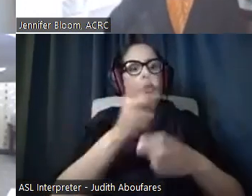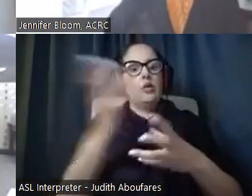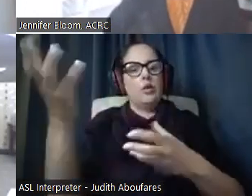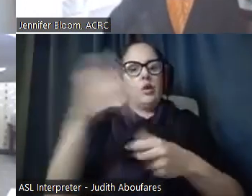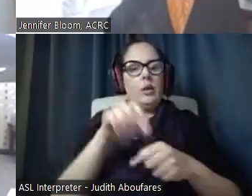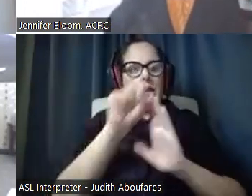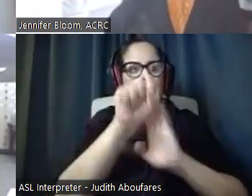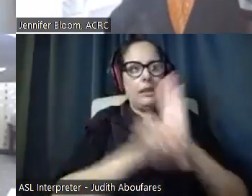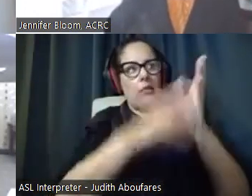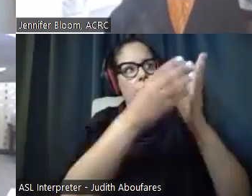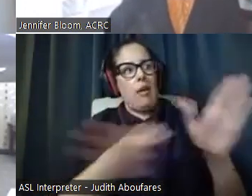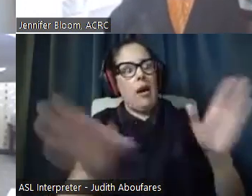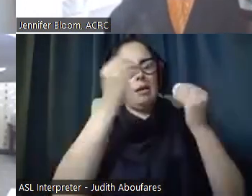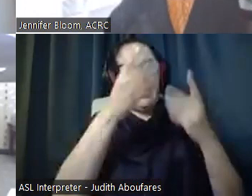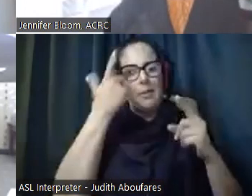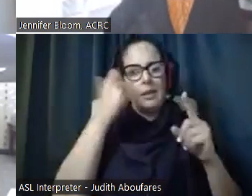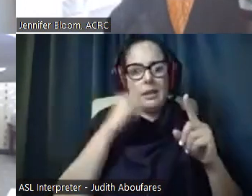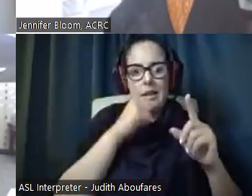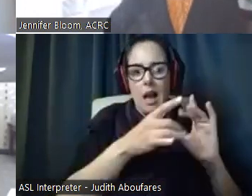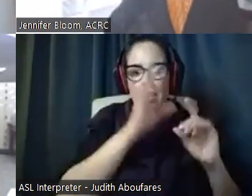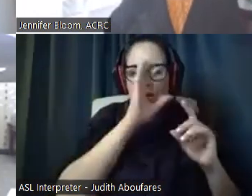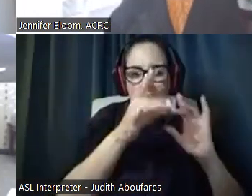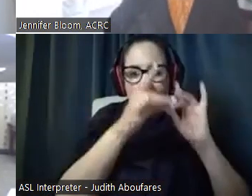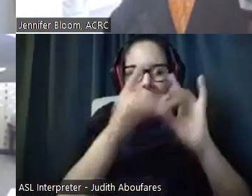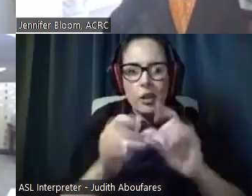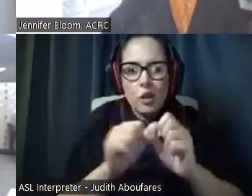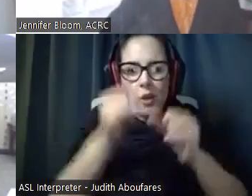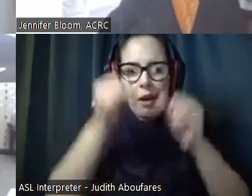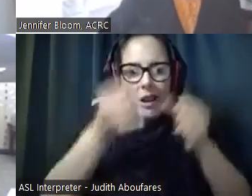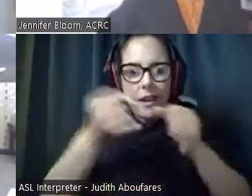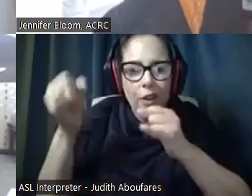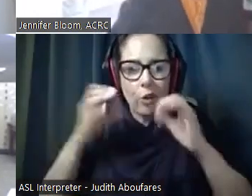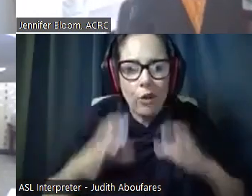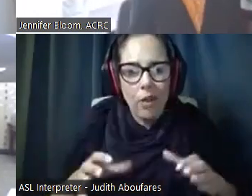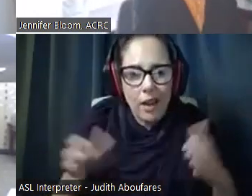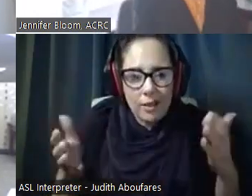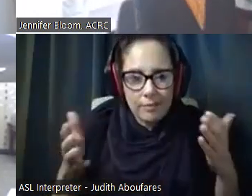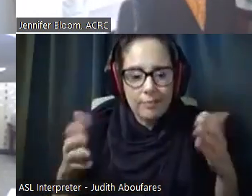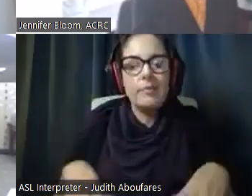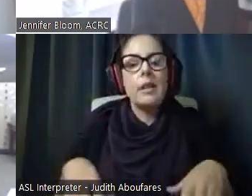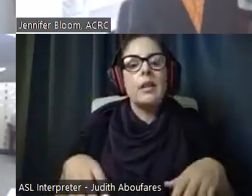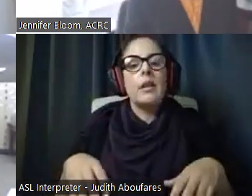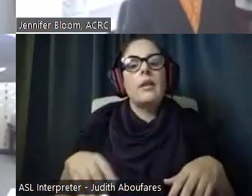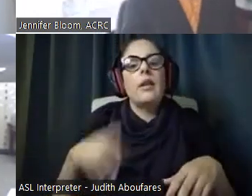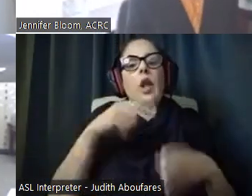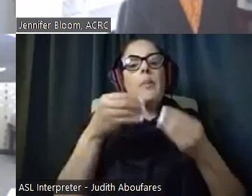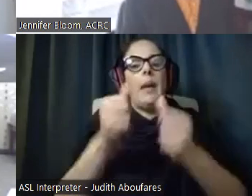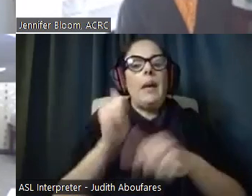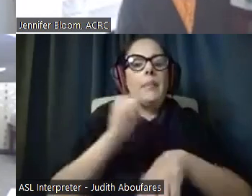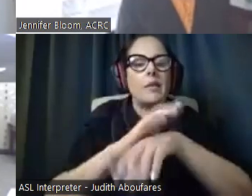son difíciles de incorporar en la información estatal porque no están amarradas directamente a ningún cliente, sino que